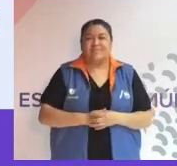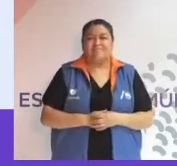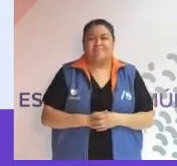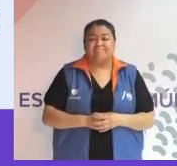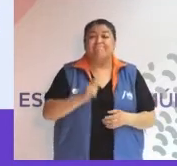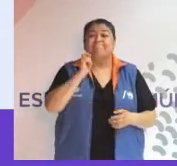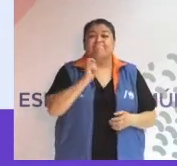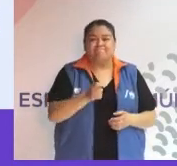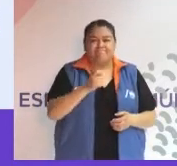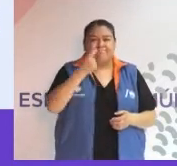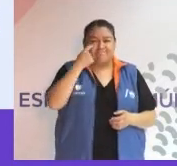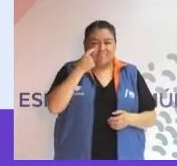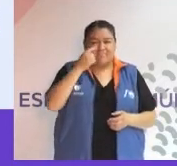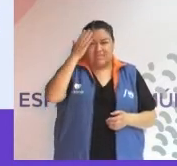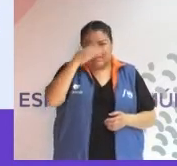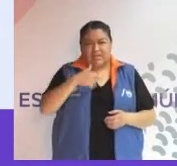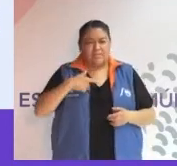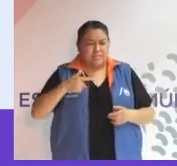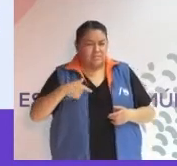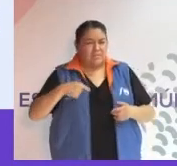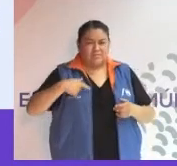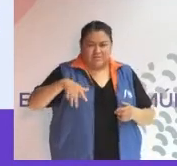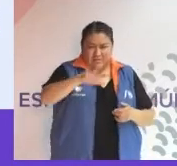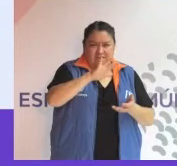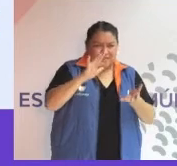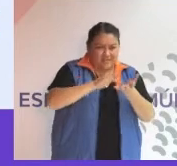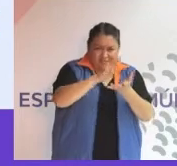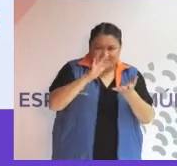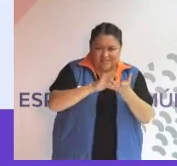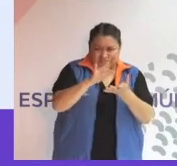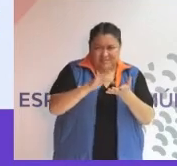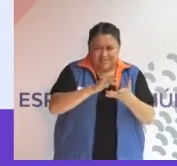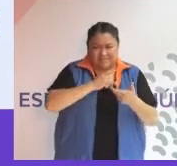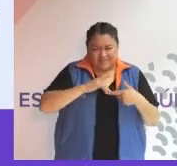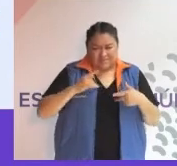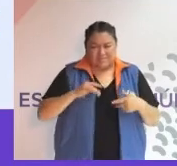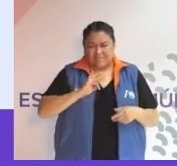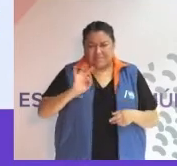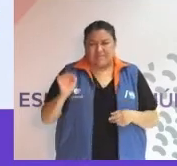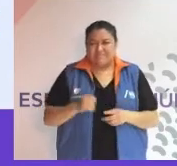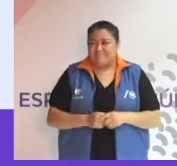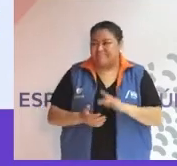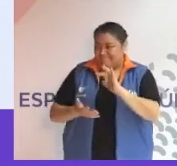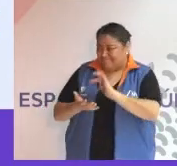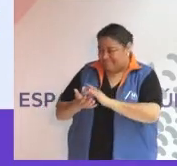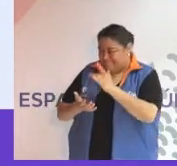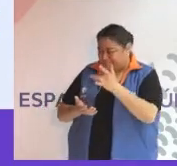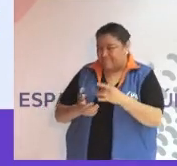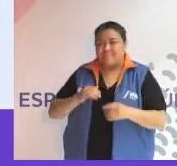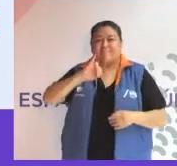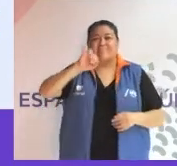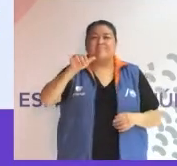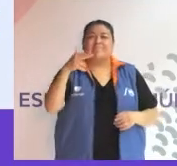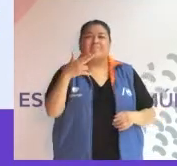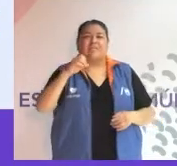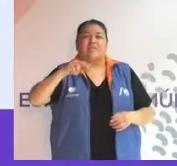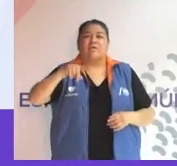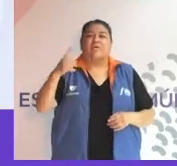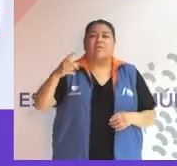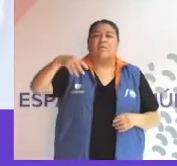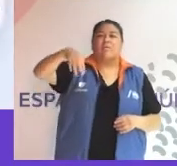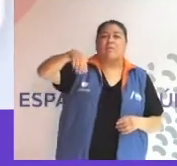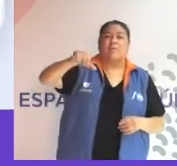ámbitos de acumulación del capital social. Pero ya hablaremos de eso. Muchísimas gracias, John, Mariana,